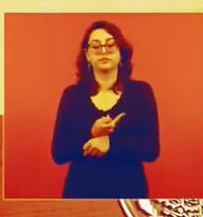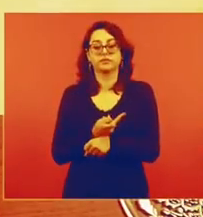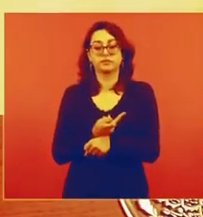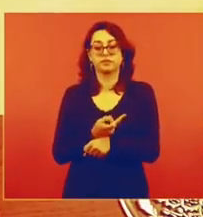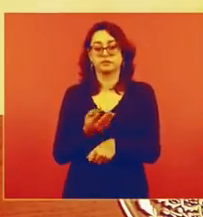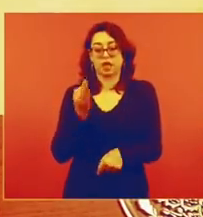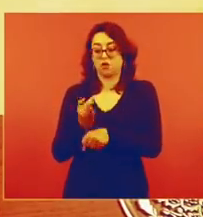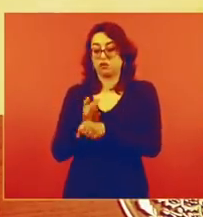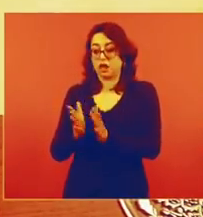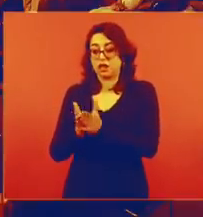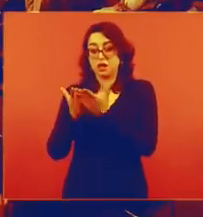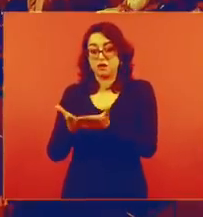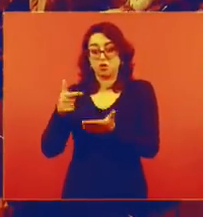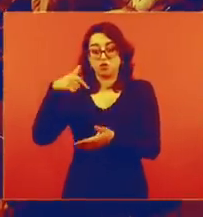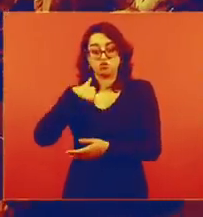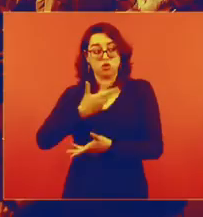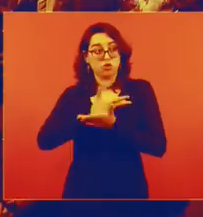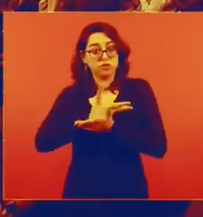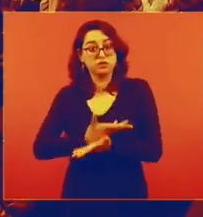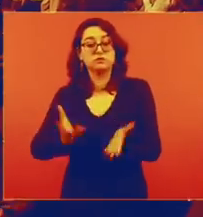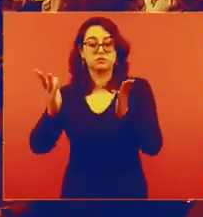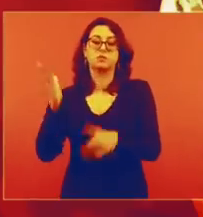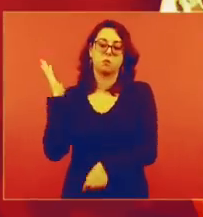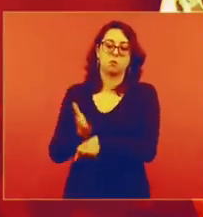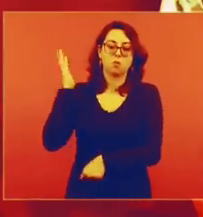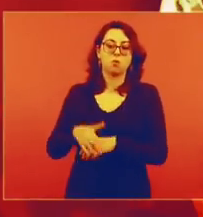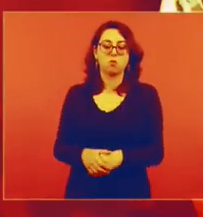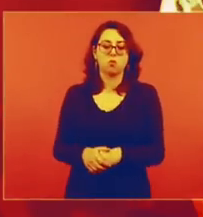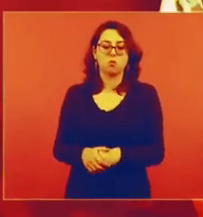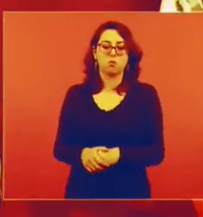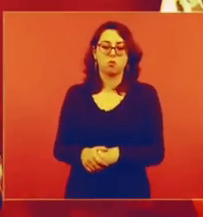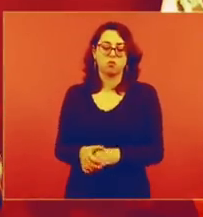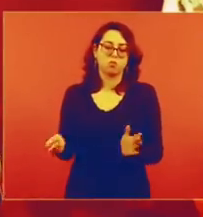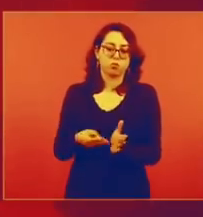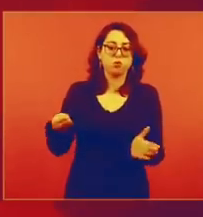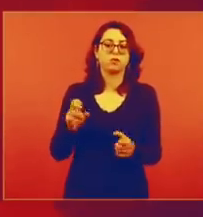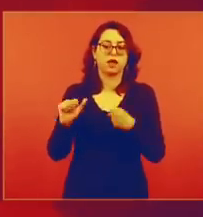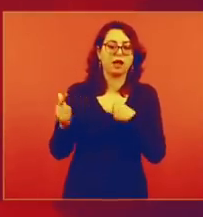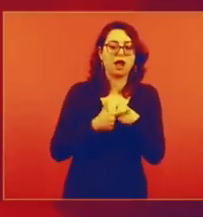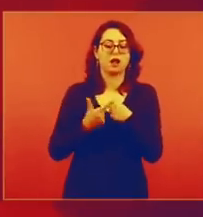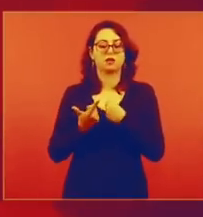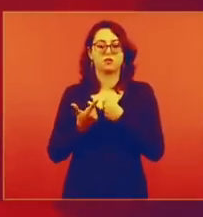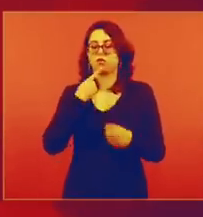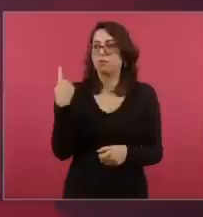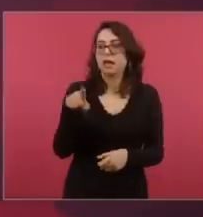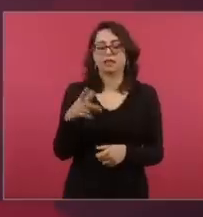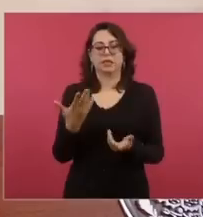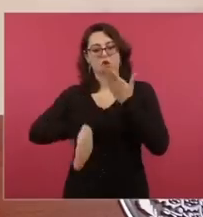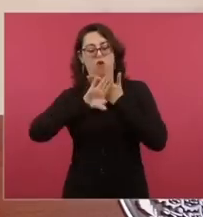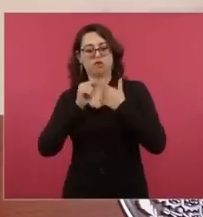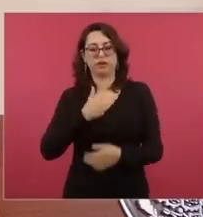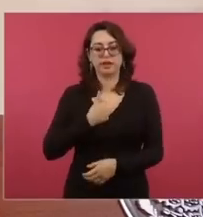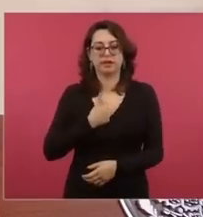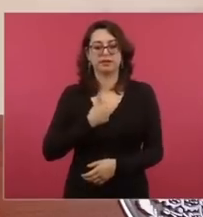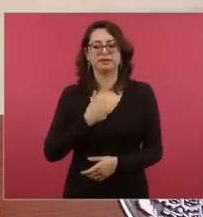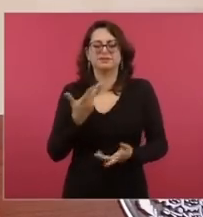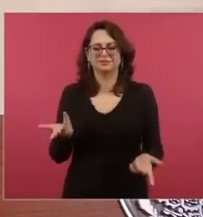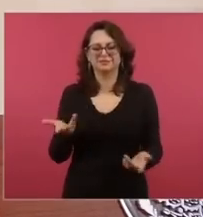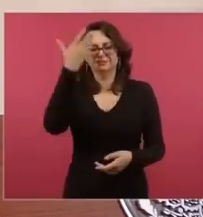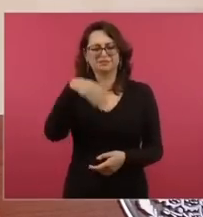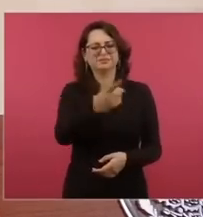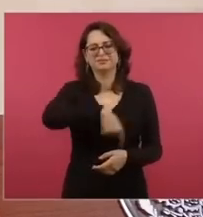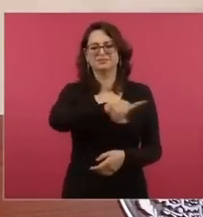eso, si se distribuyen, si se entregan, entonces es un motivo para que puedan ampararse. O sea, los